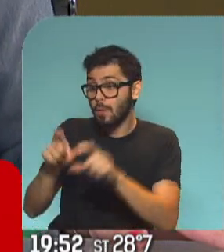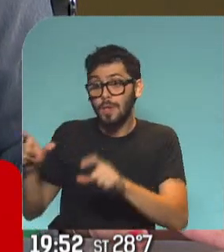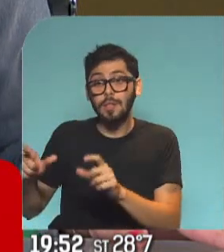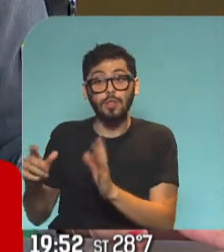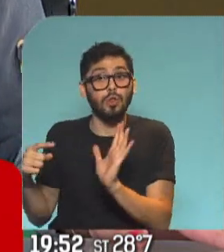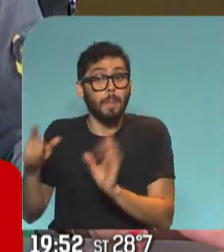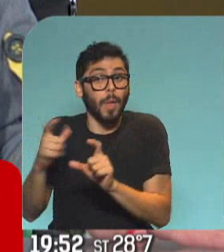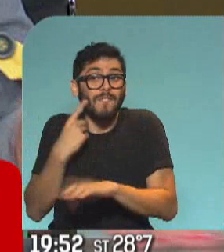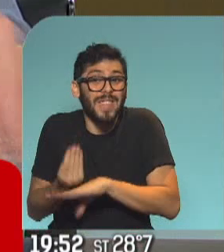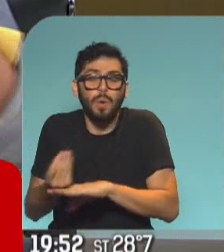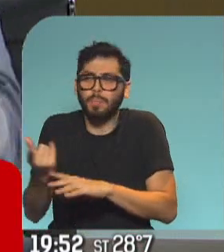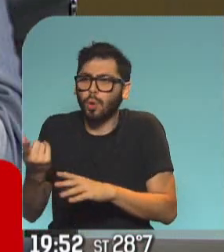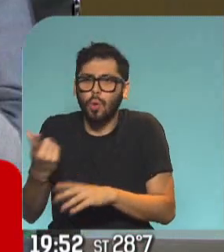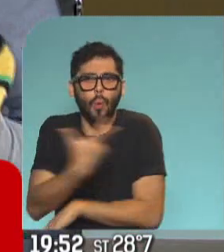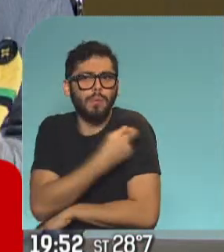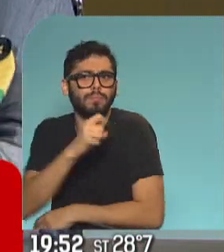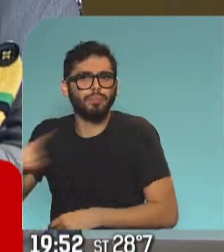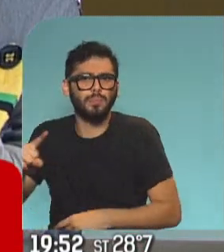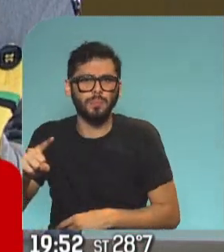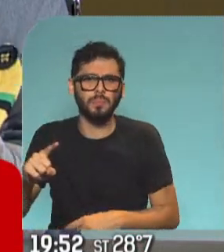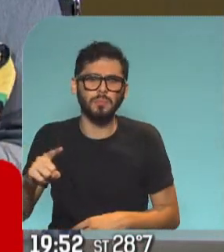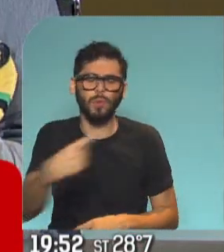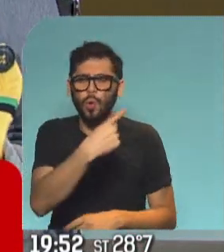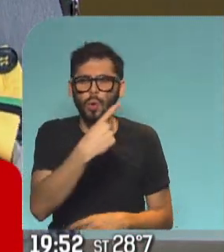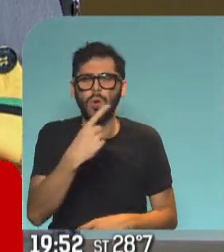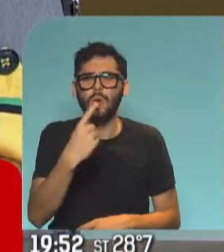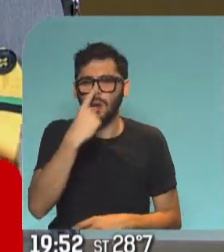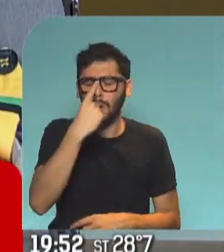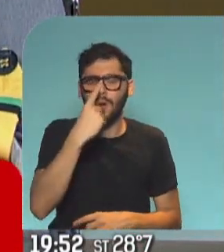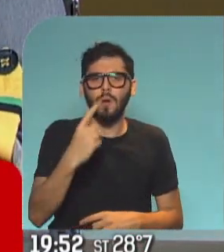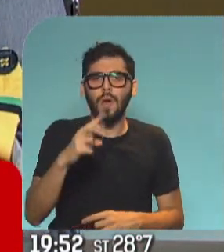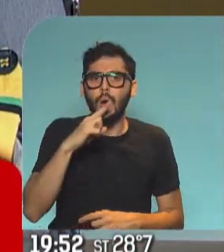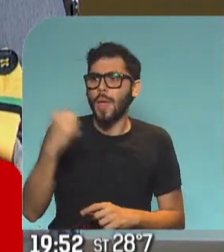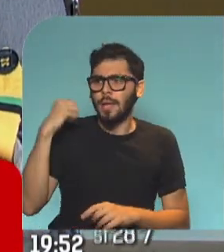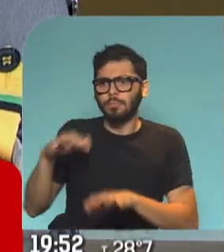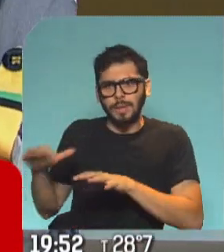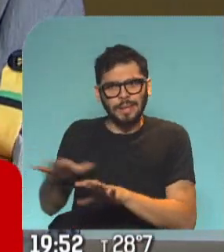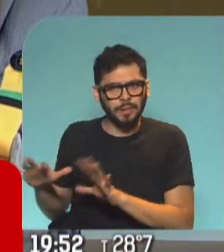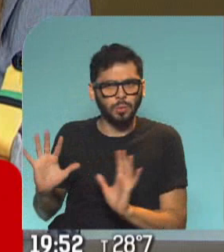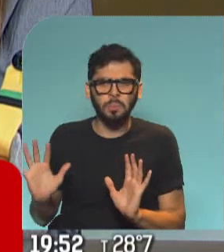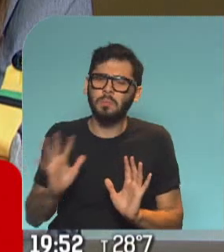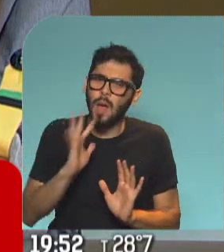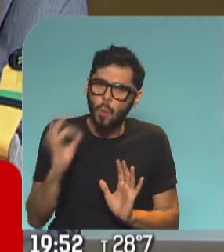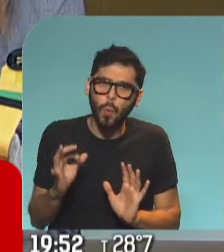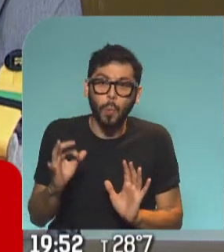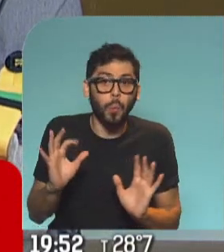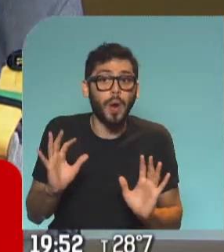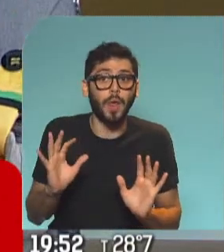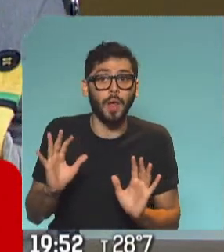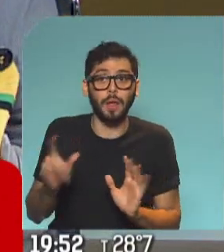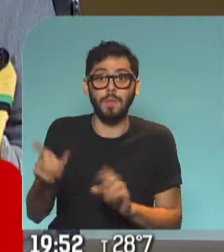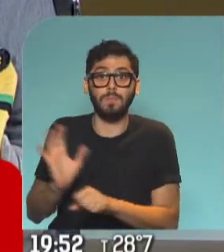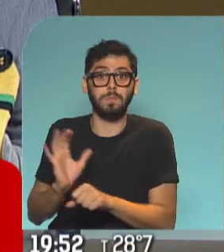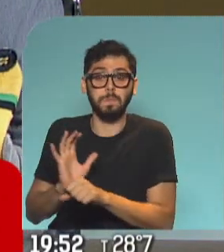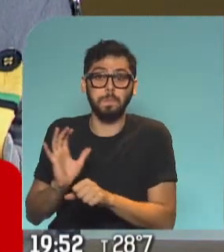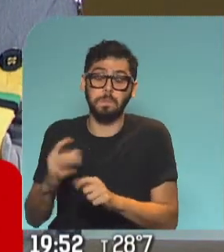momento de muchísima sensibilidad, Néstor, obviamente te contaba partida de lo que sucedió el viernes, y es verdad que ha sido un golpe debajo del cinturón,